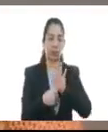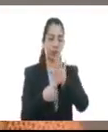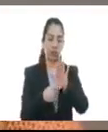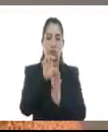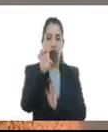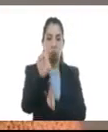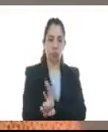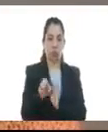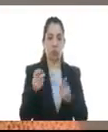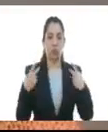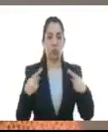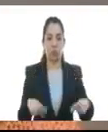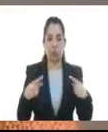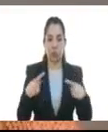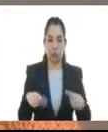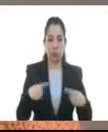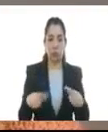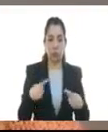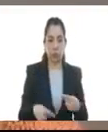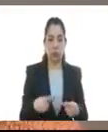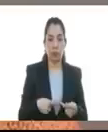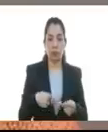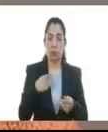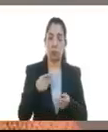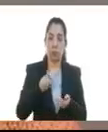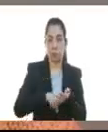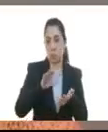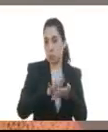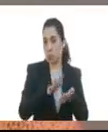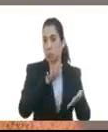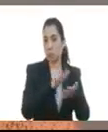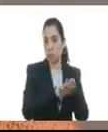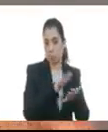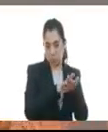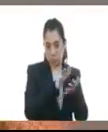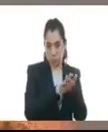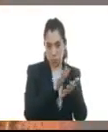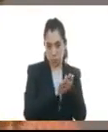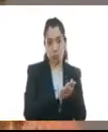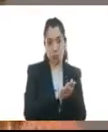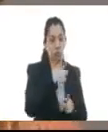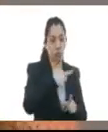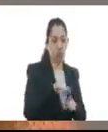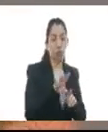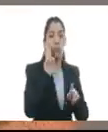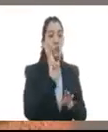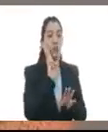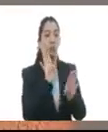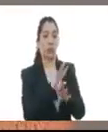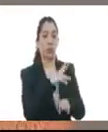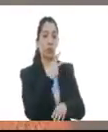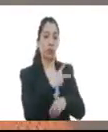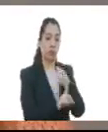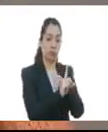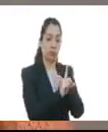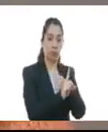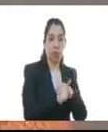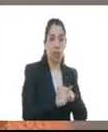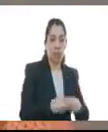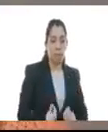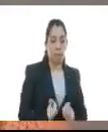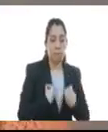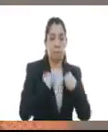personas que se encuentran en la prisión, sobre problemáticas que ocurren detrás de las rejas. Entonces también yo